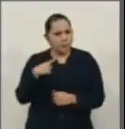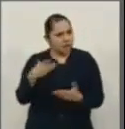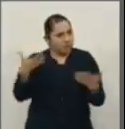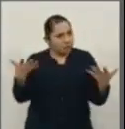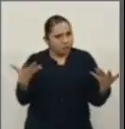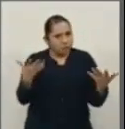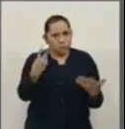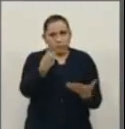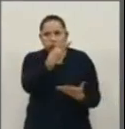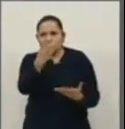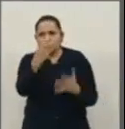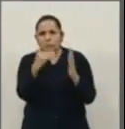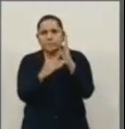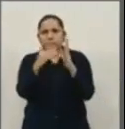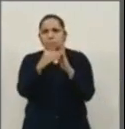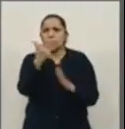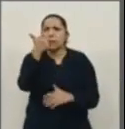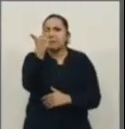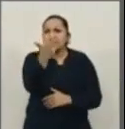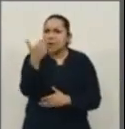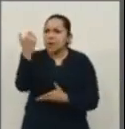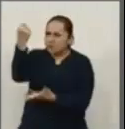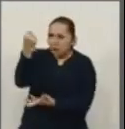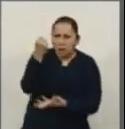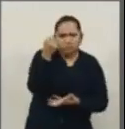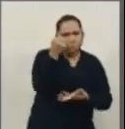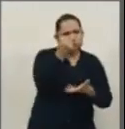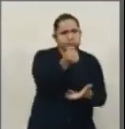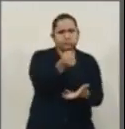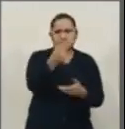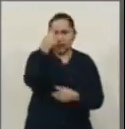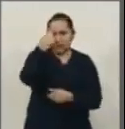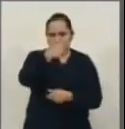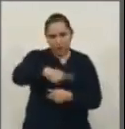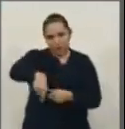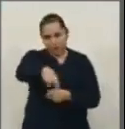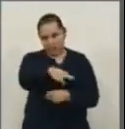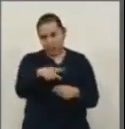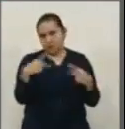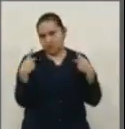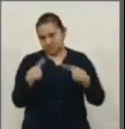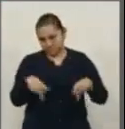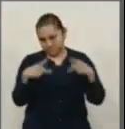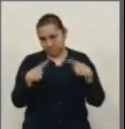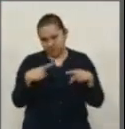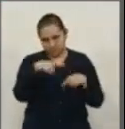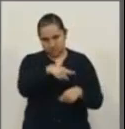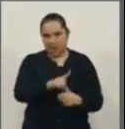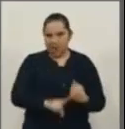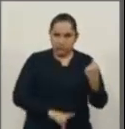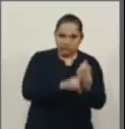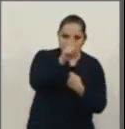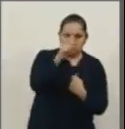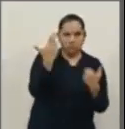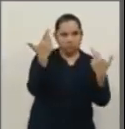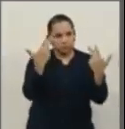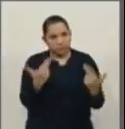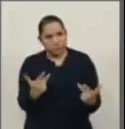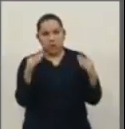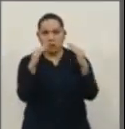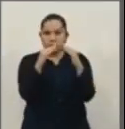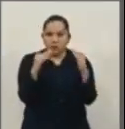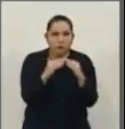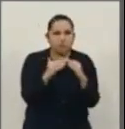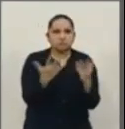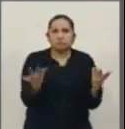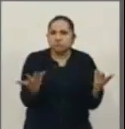200 millones de pesos que fueron destinados para las personas damnificadas y que hasta el día de